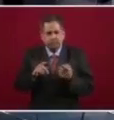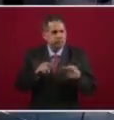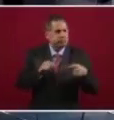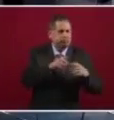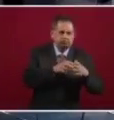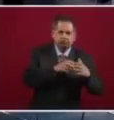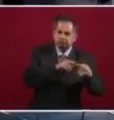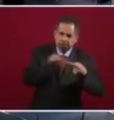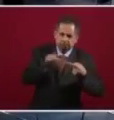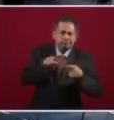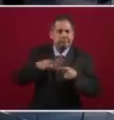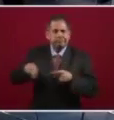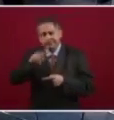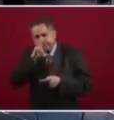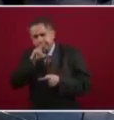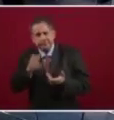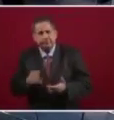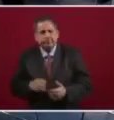suyo.